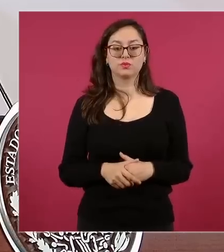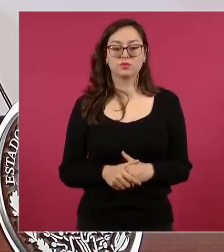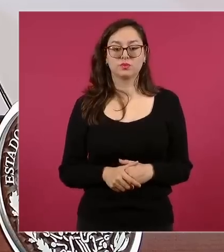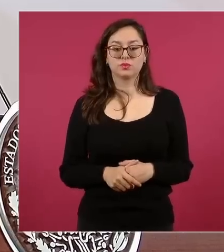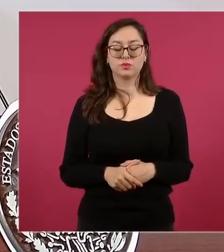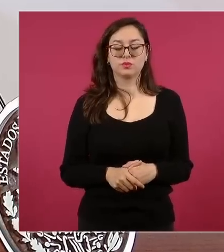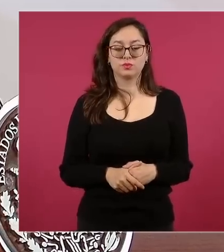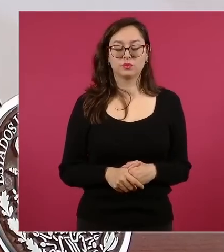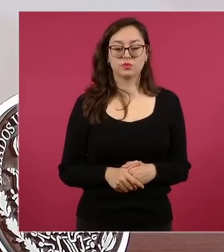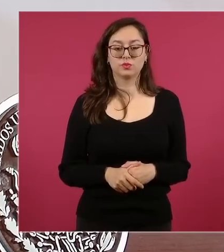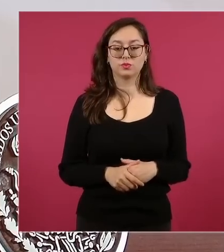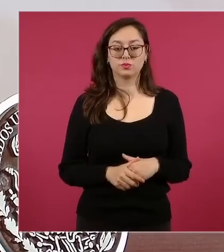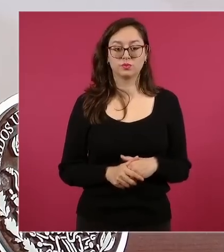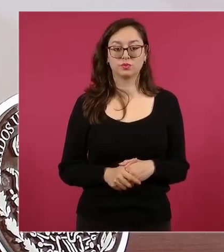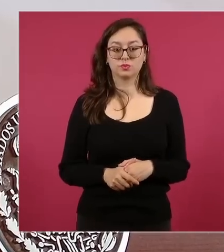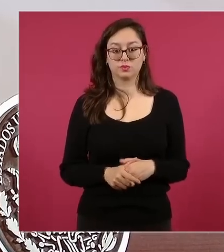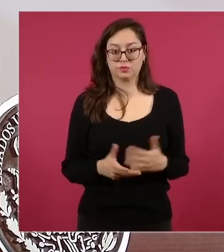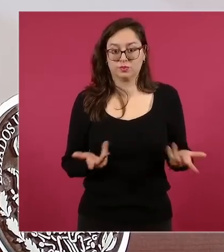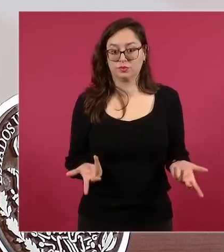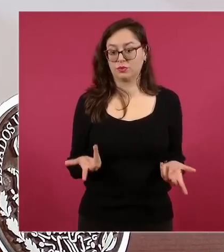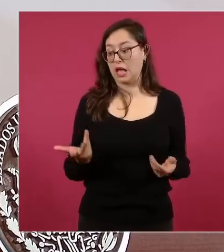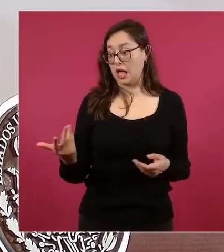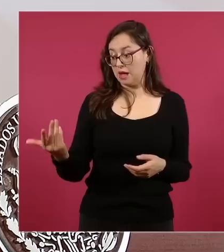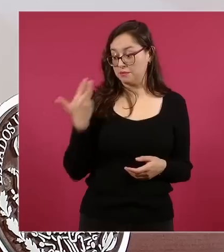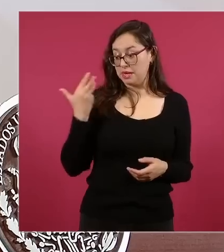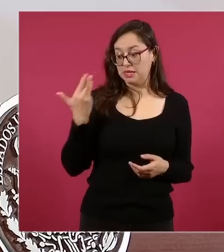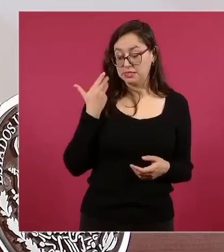cuando les llegó el expediente de una empresa